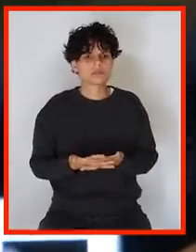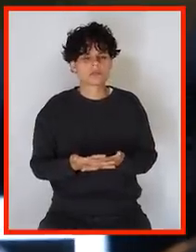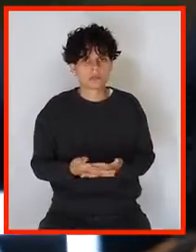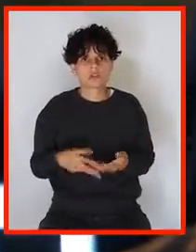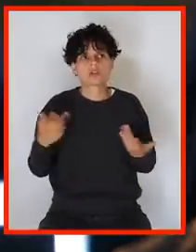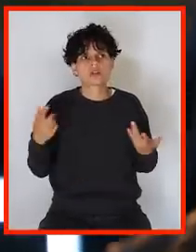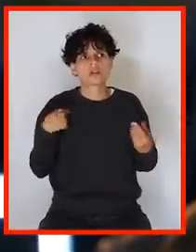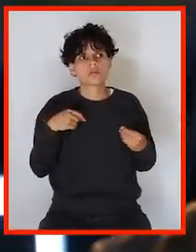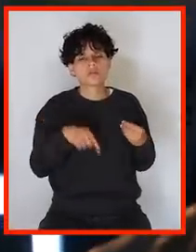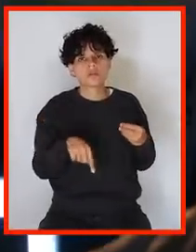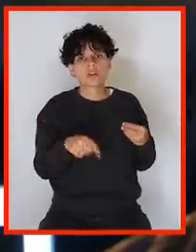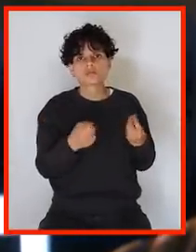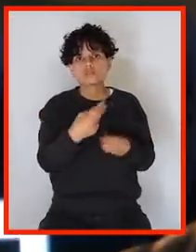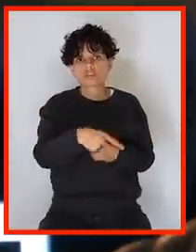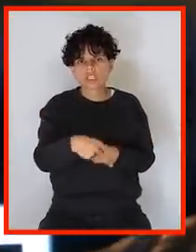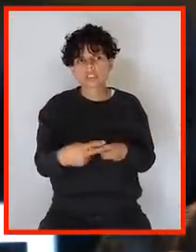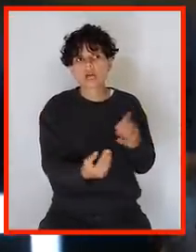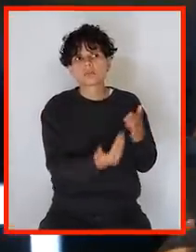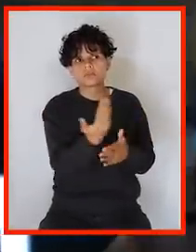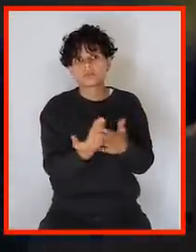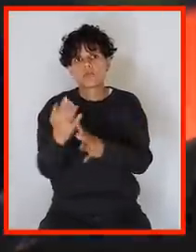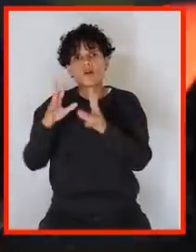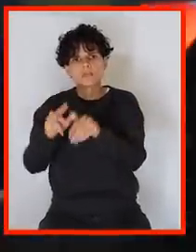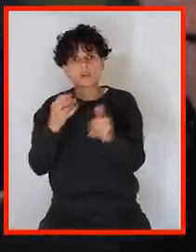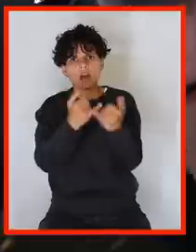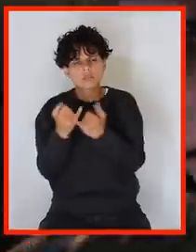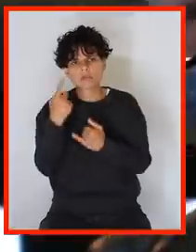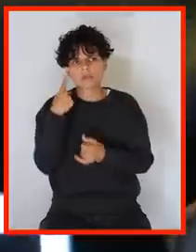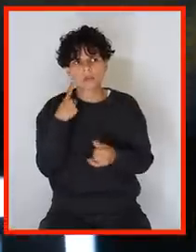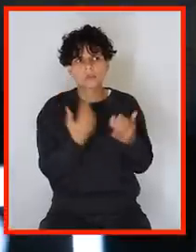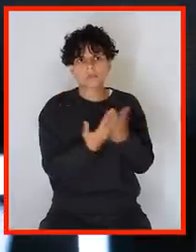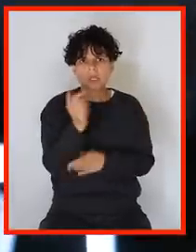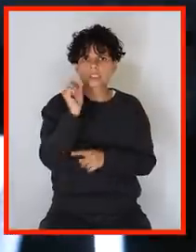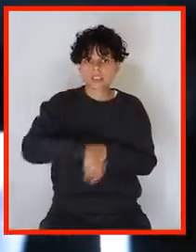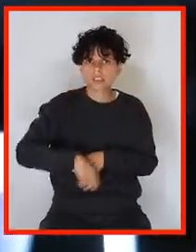Y claro, empiezan como a confirmarlo varios noticiarios, familia y cosas así.